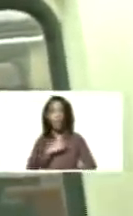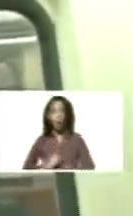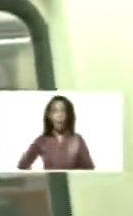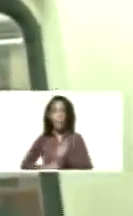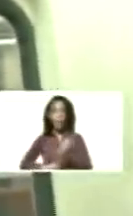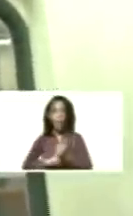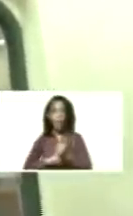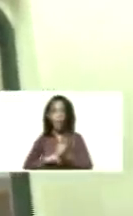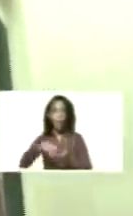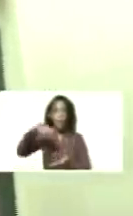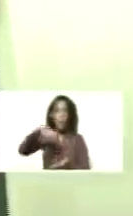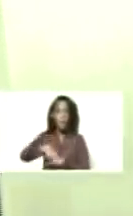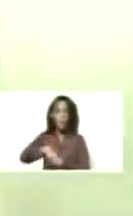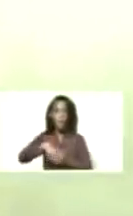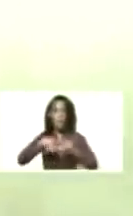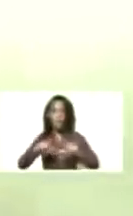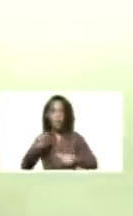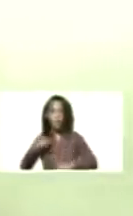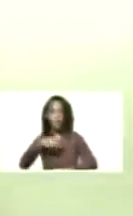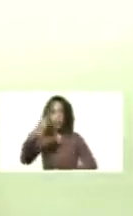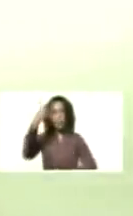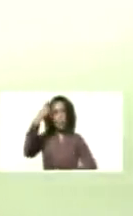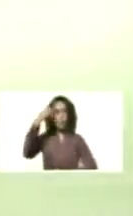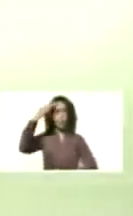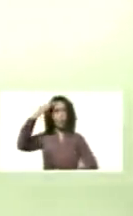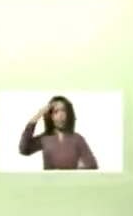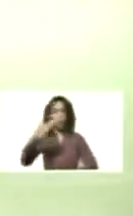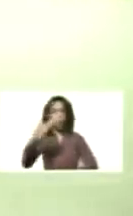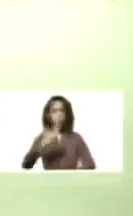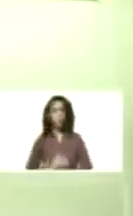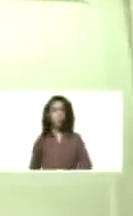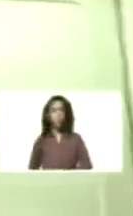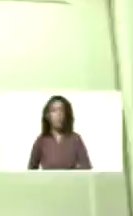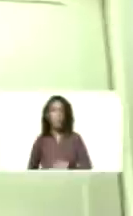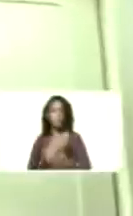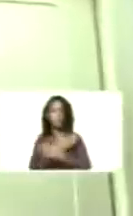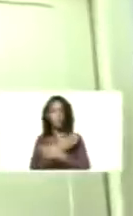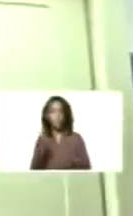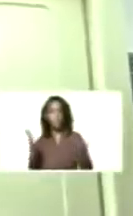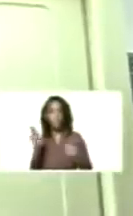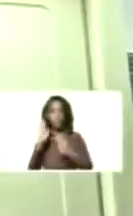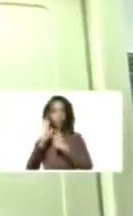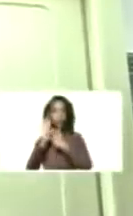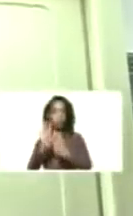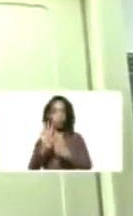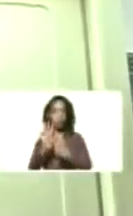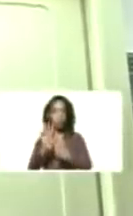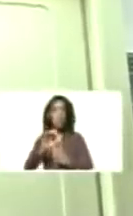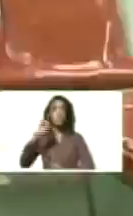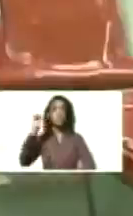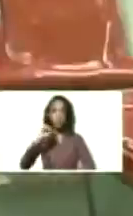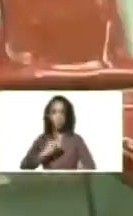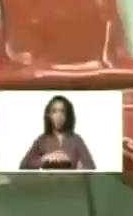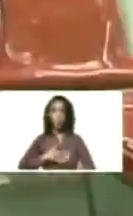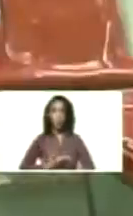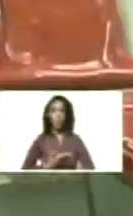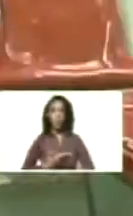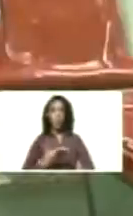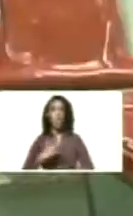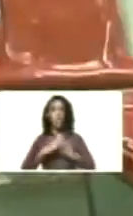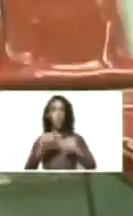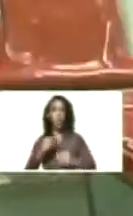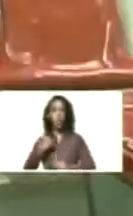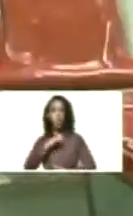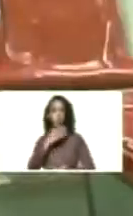estamos rodilla en tierra, como nos lo enseñó nuestro comandante, que le estamos demostrando a todos que sí podemos y todo lo que nos